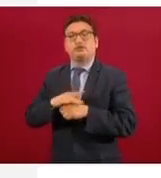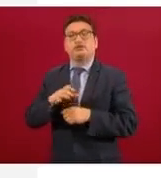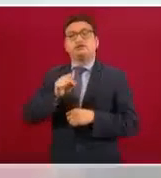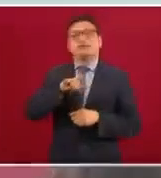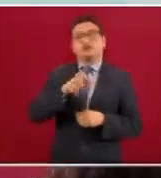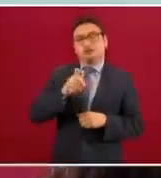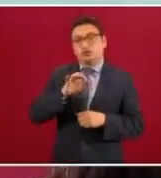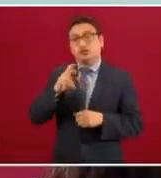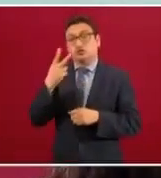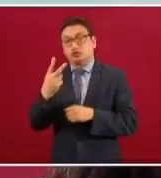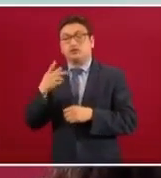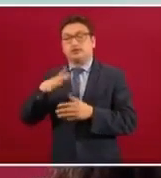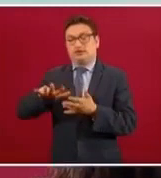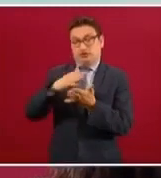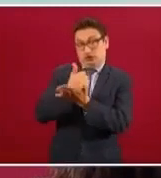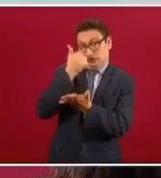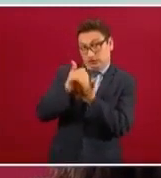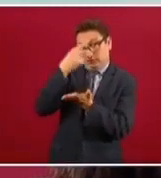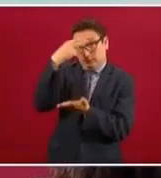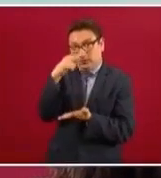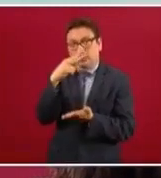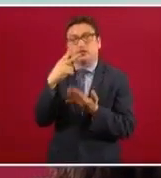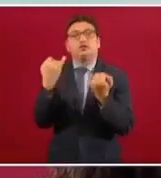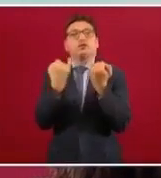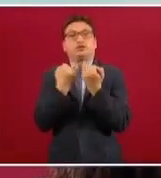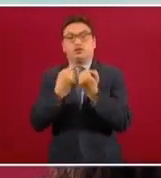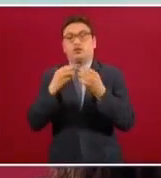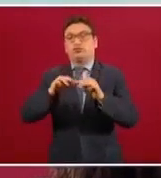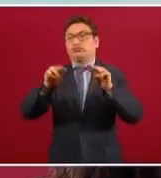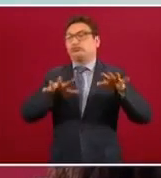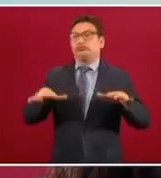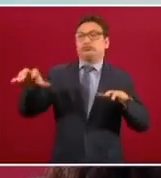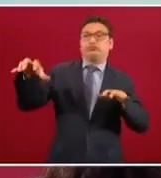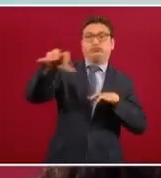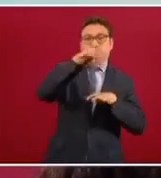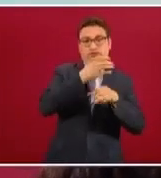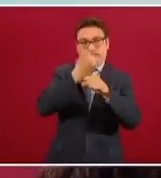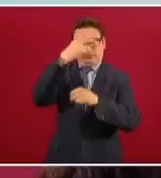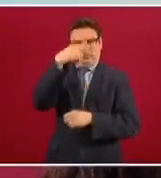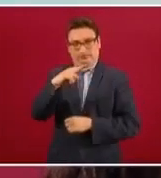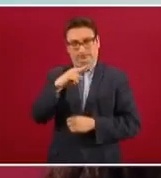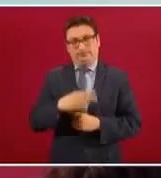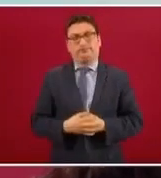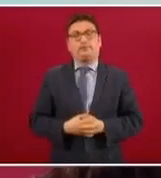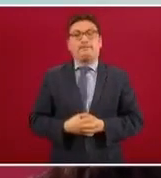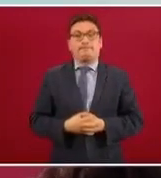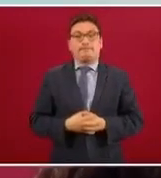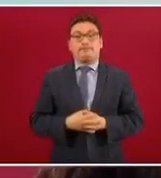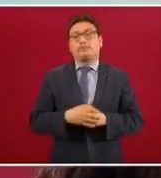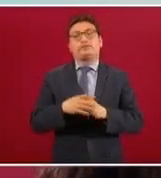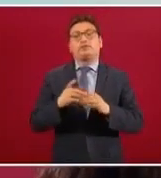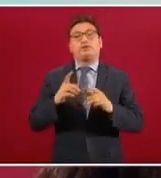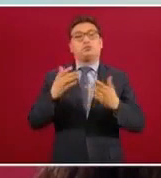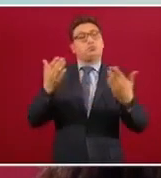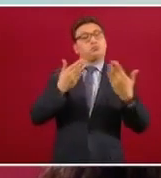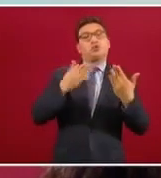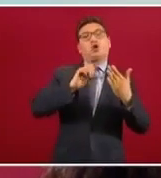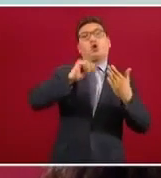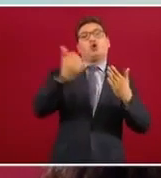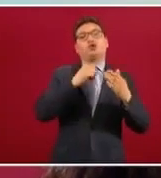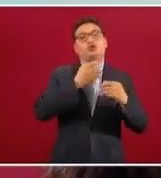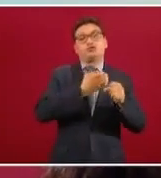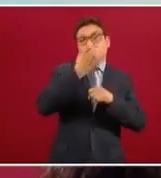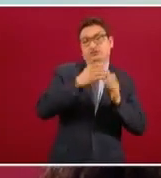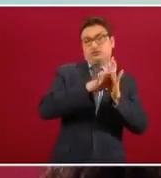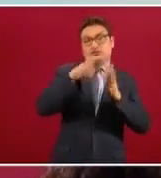tanto en la parte de la Ciudad de México como en la parte de la zona conurbada del Estado de México. En cambio, si tomamos algún otro estado, por